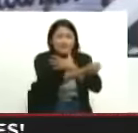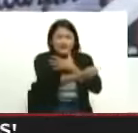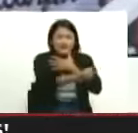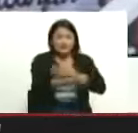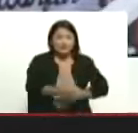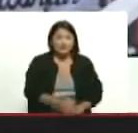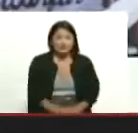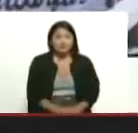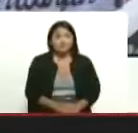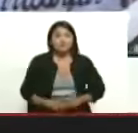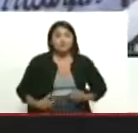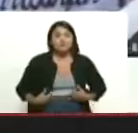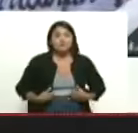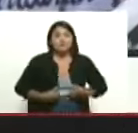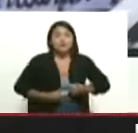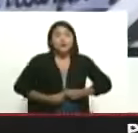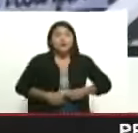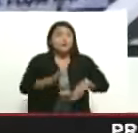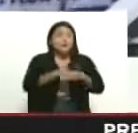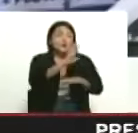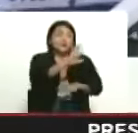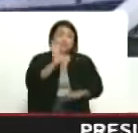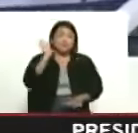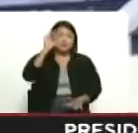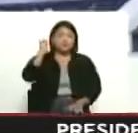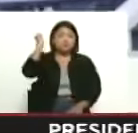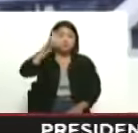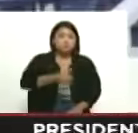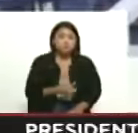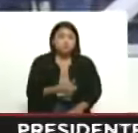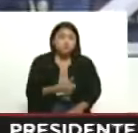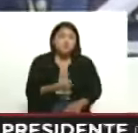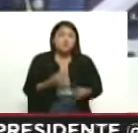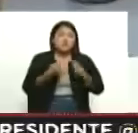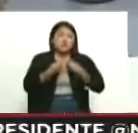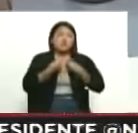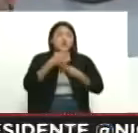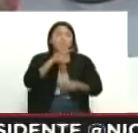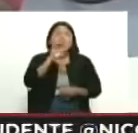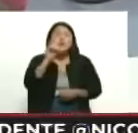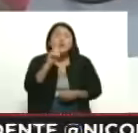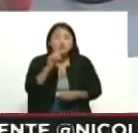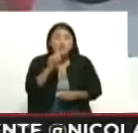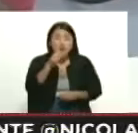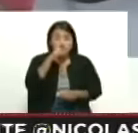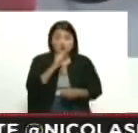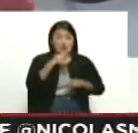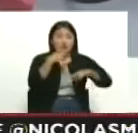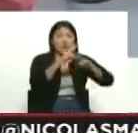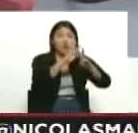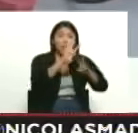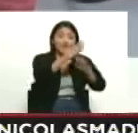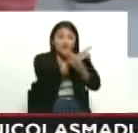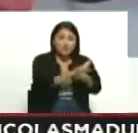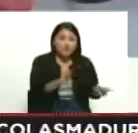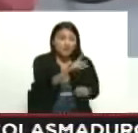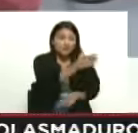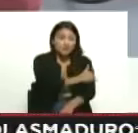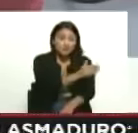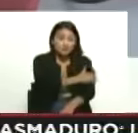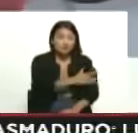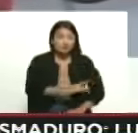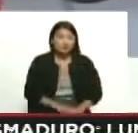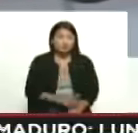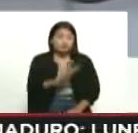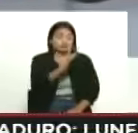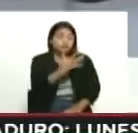vivido, vivieron durante 40 años en la Cuarta República. De ahí vienen, y no es fácil vencer eso.